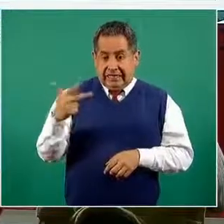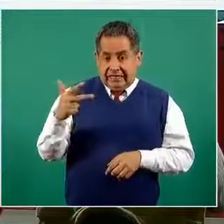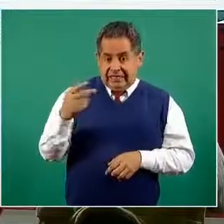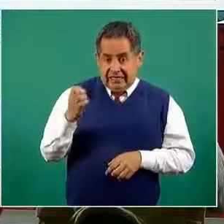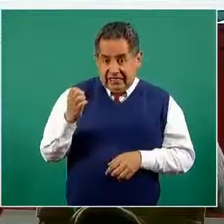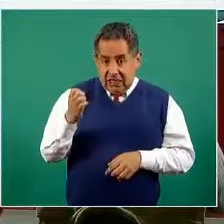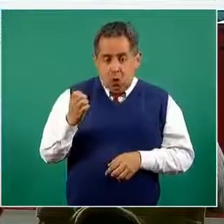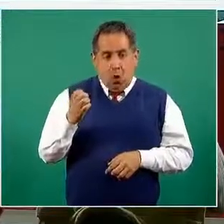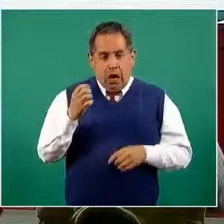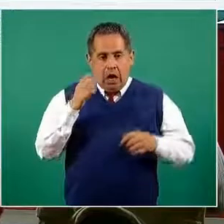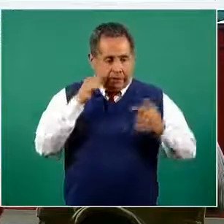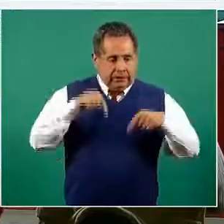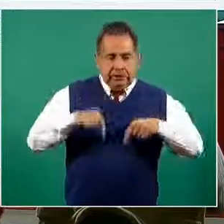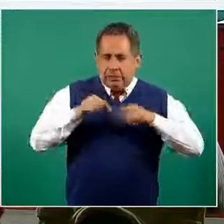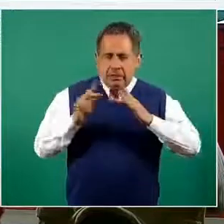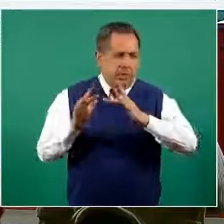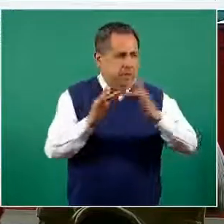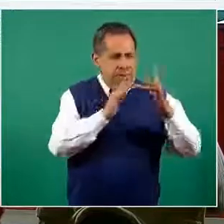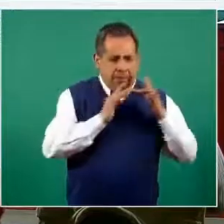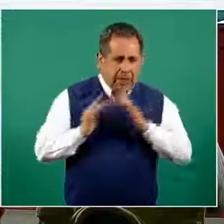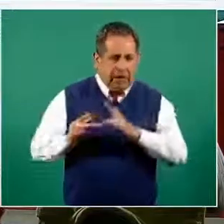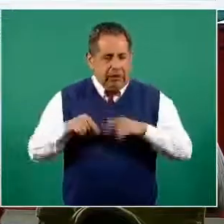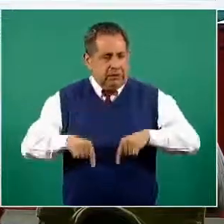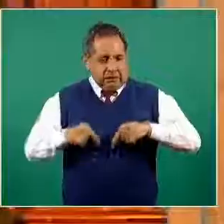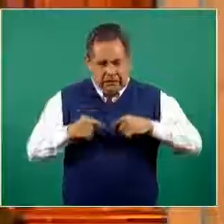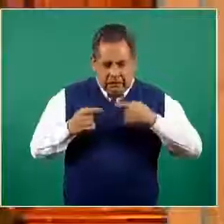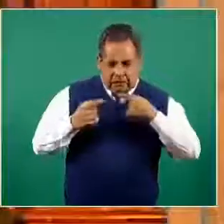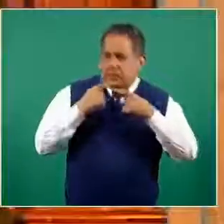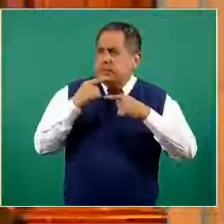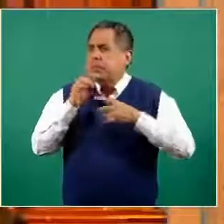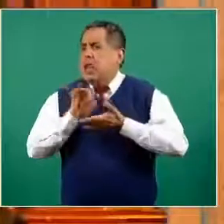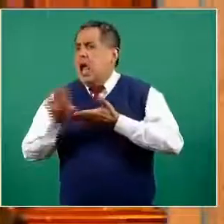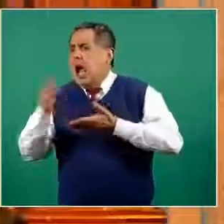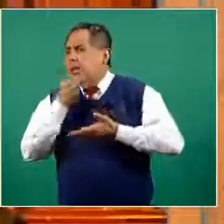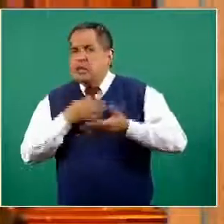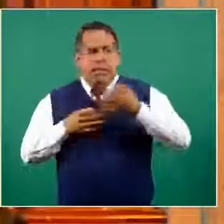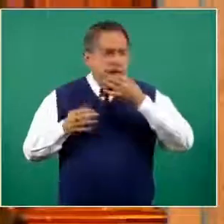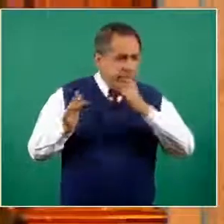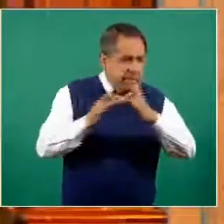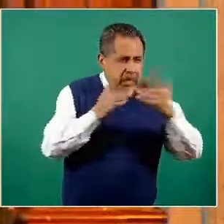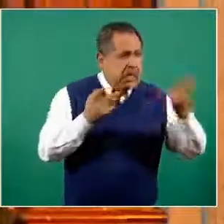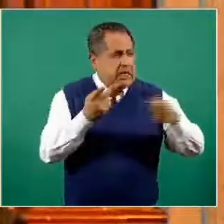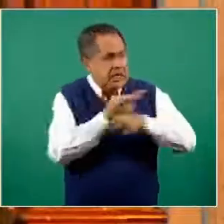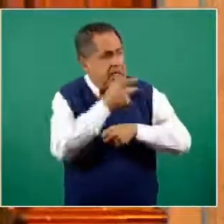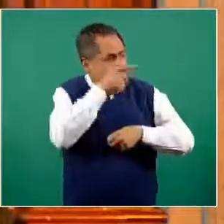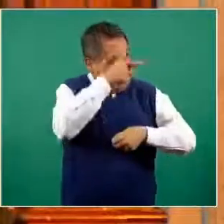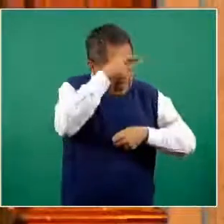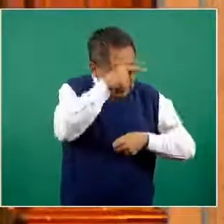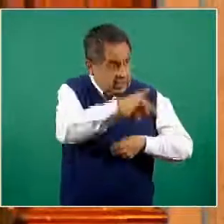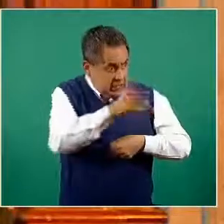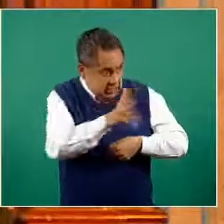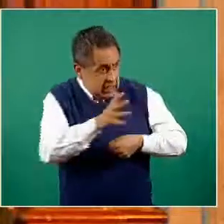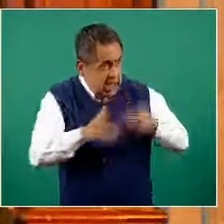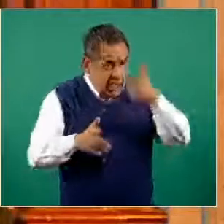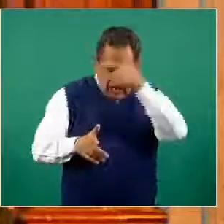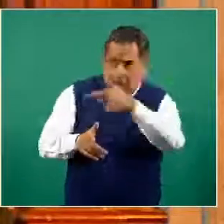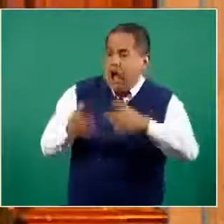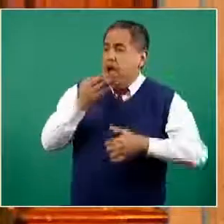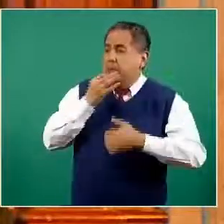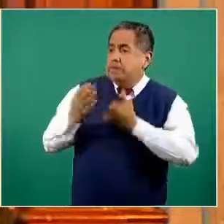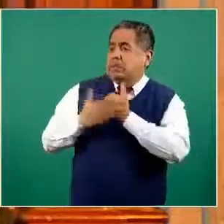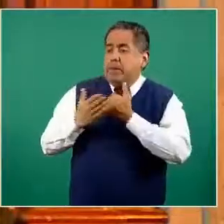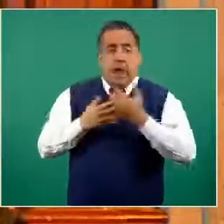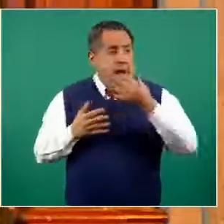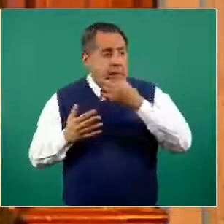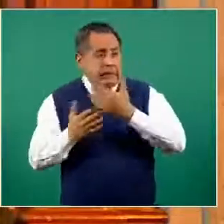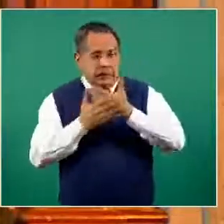trabajar con nuestra red nacional de laboratorios de salud pública y empezamos a emitir comunicados en donde nos alertaran si había personas